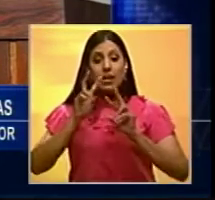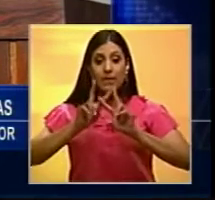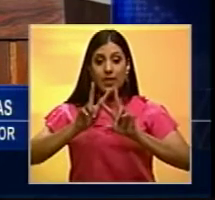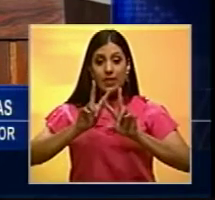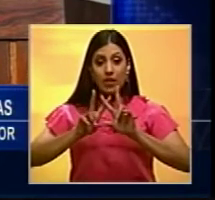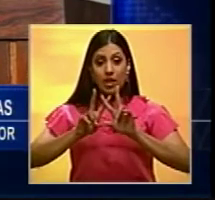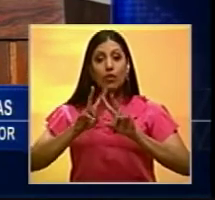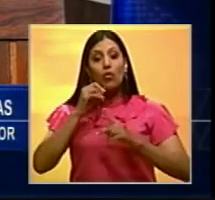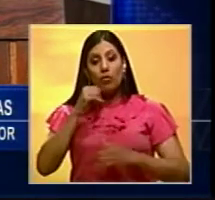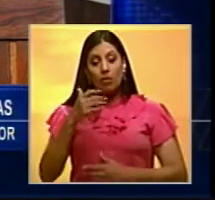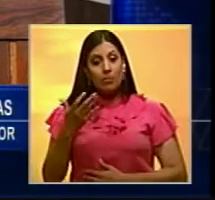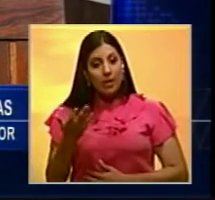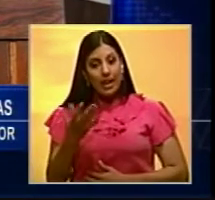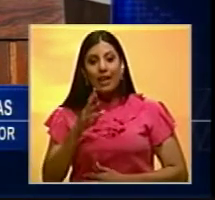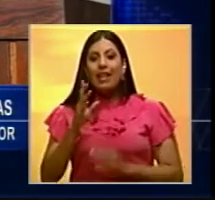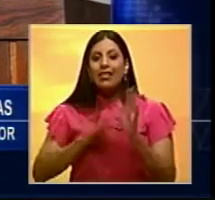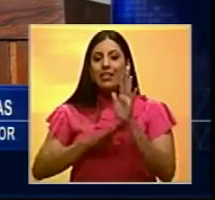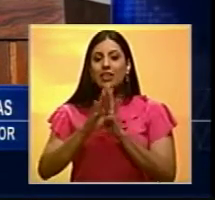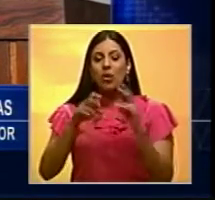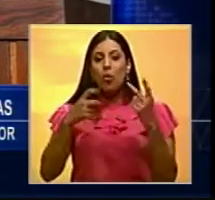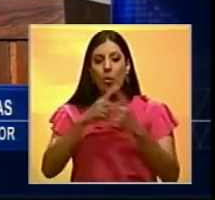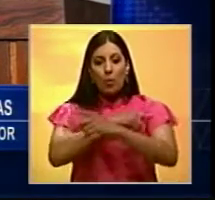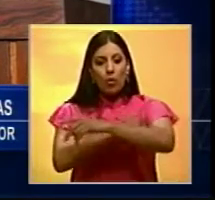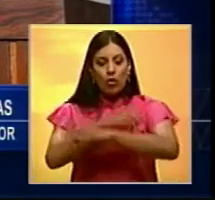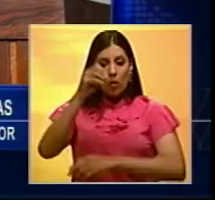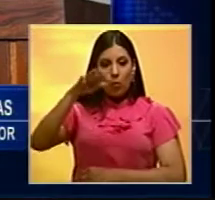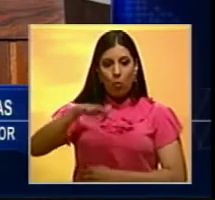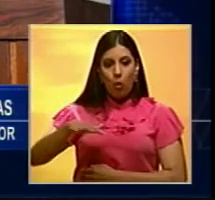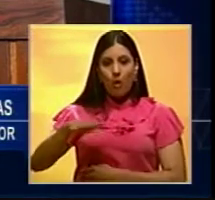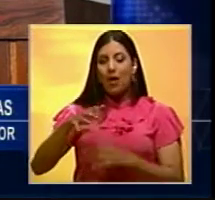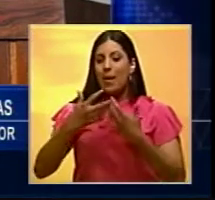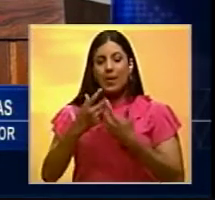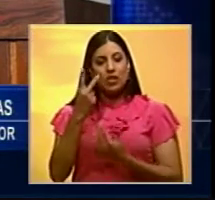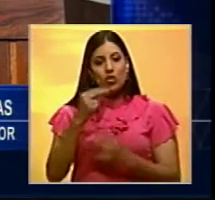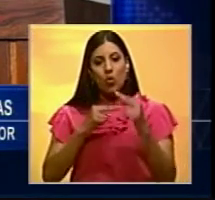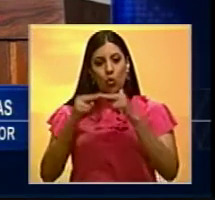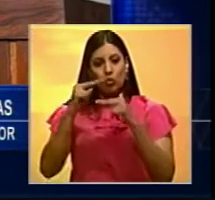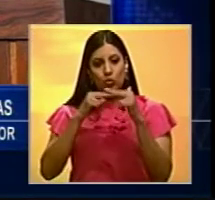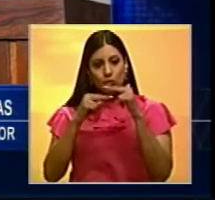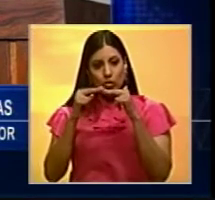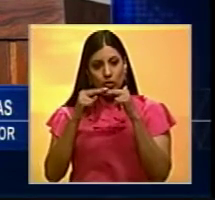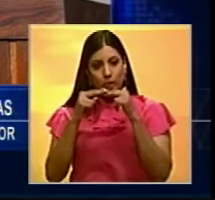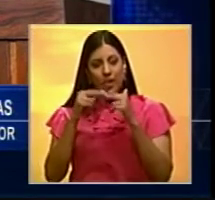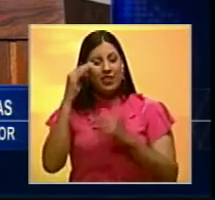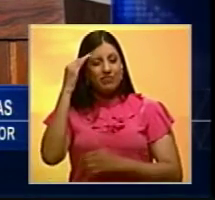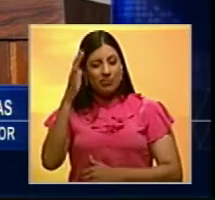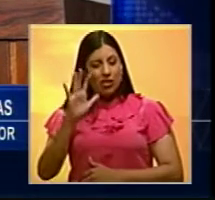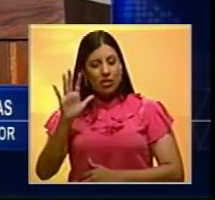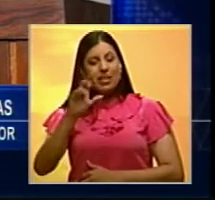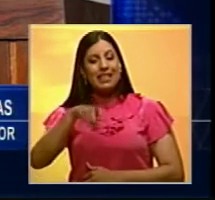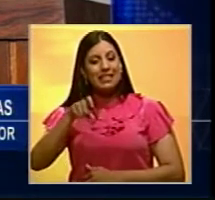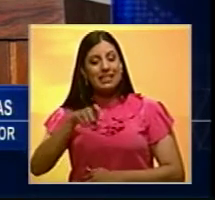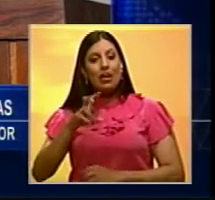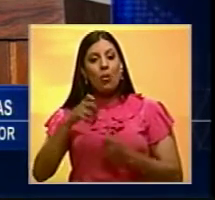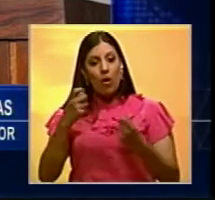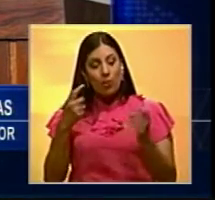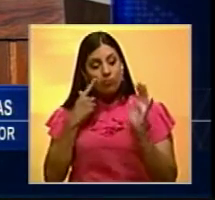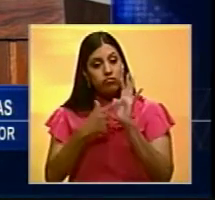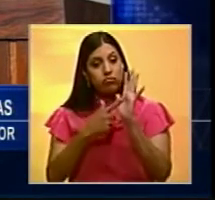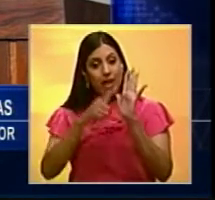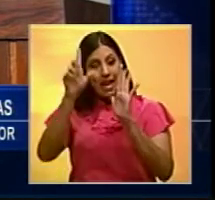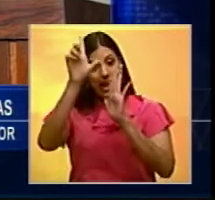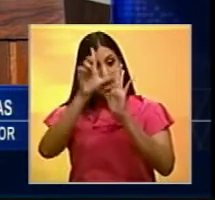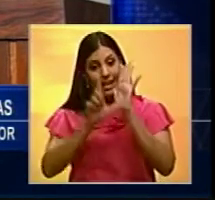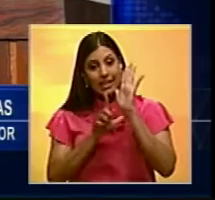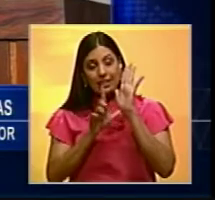Vivienda Venezuela son desarrolladas por el Poder Popular y no por empresas de la construcción. Considera que es necesario que se haga pública una lista